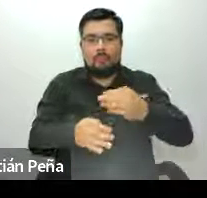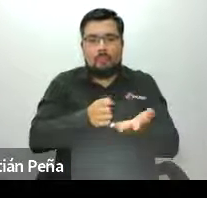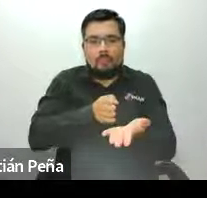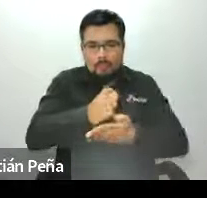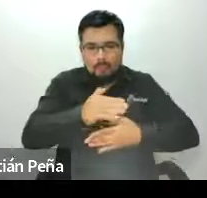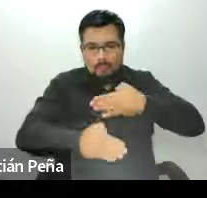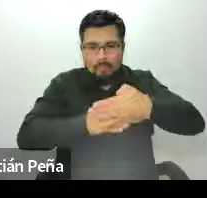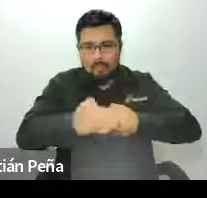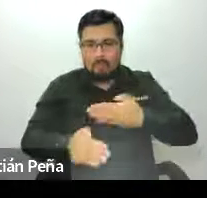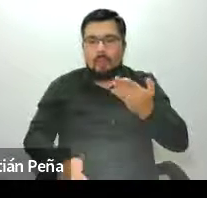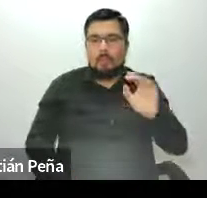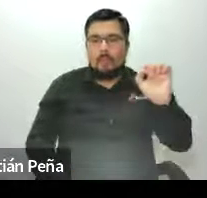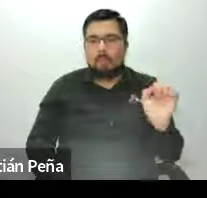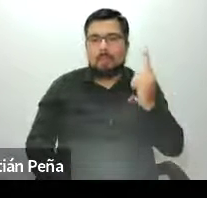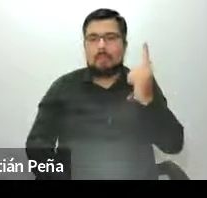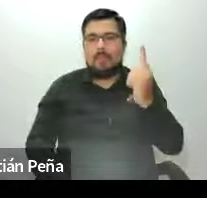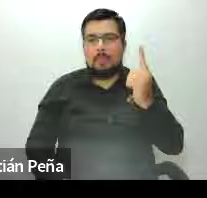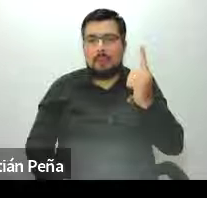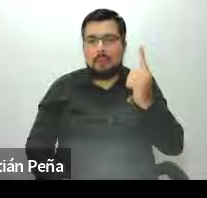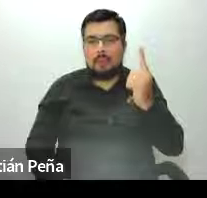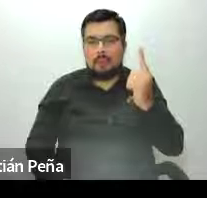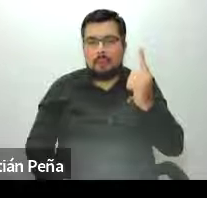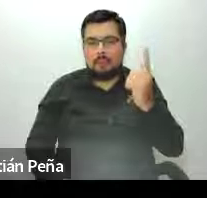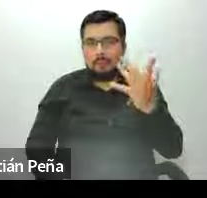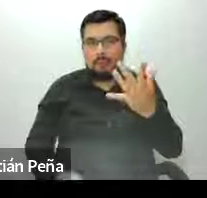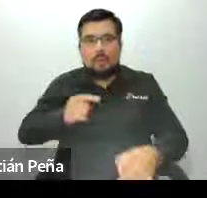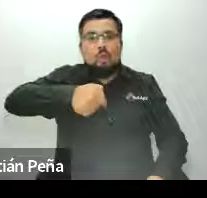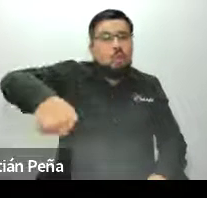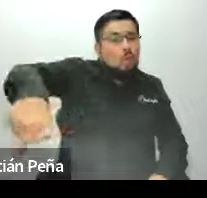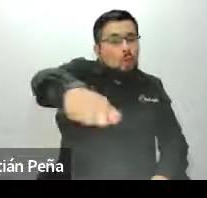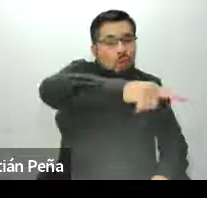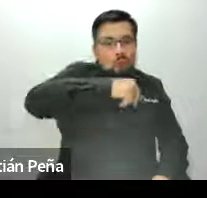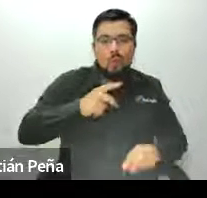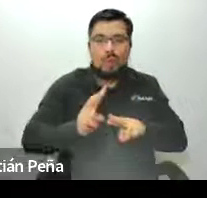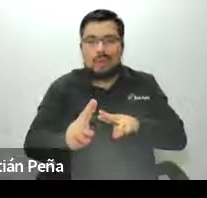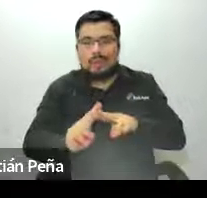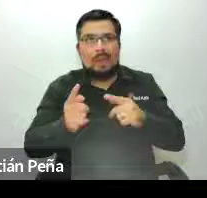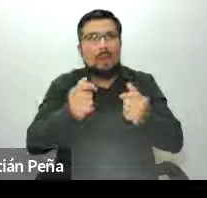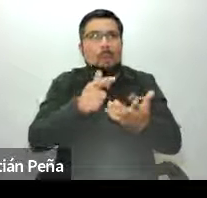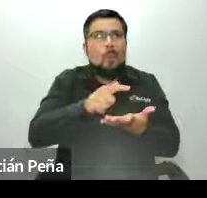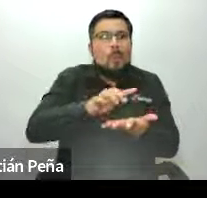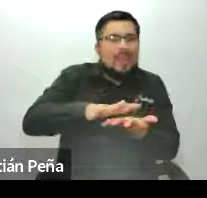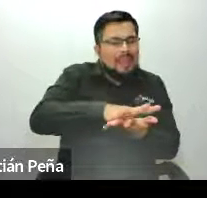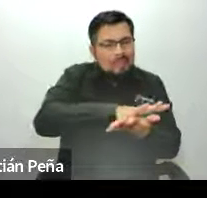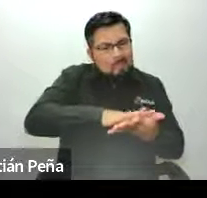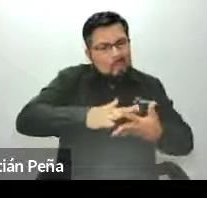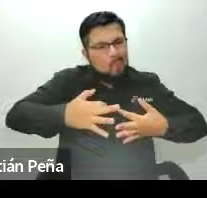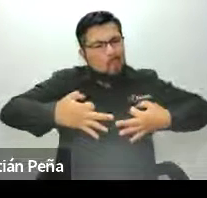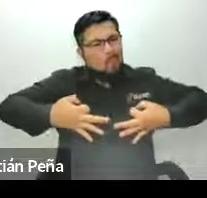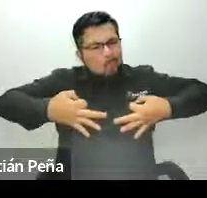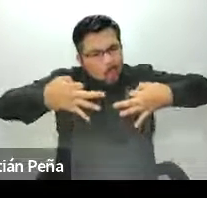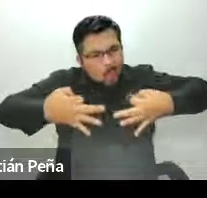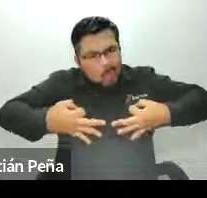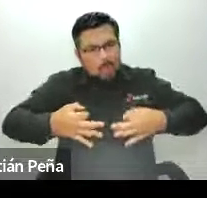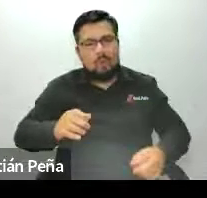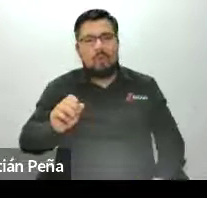en el aspecto de, nosotros hicimos como ejemplos bien muy concretos en el tercer capítulo,